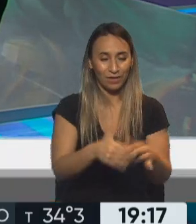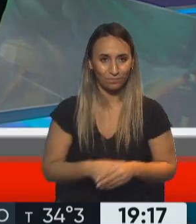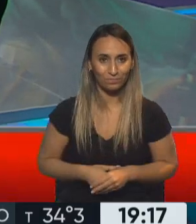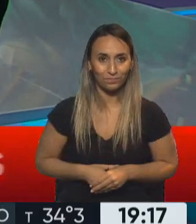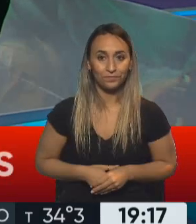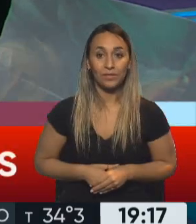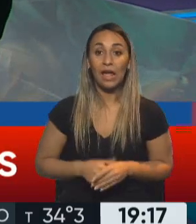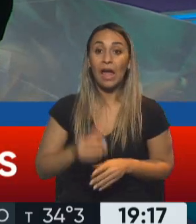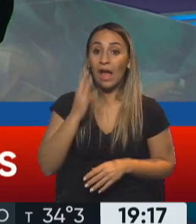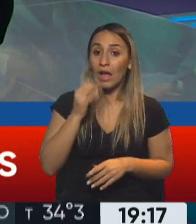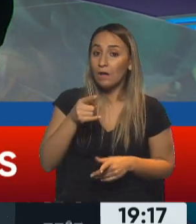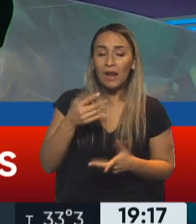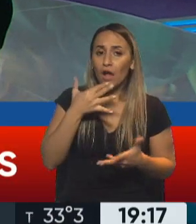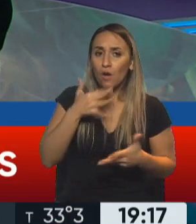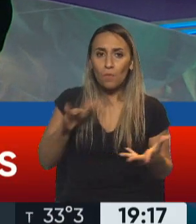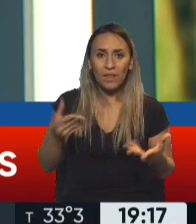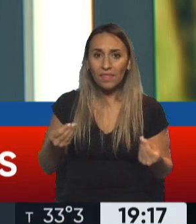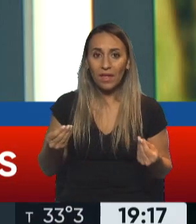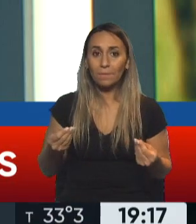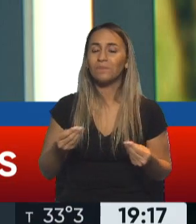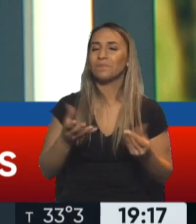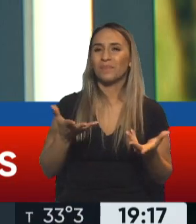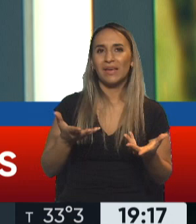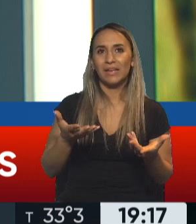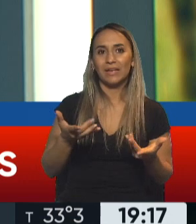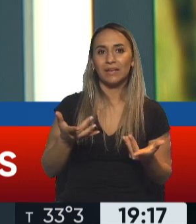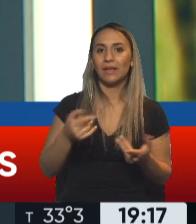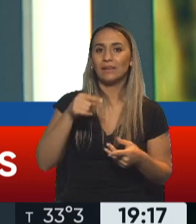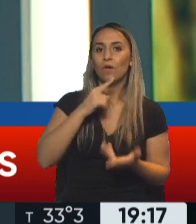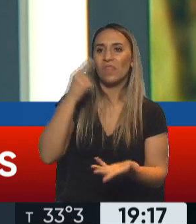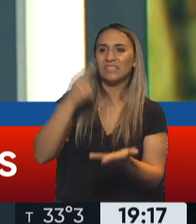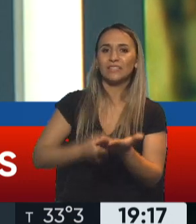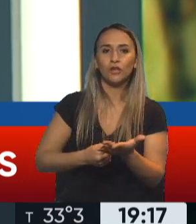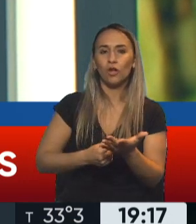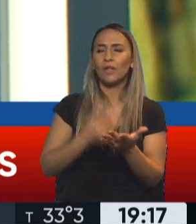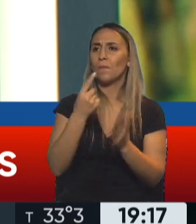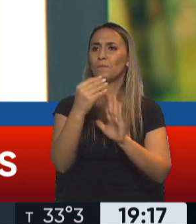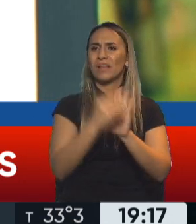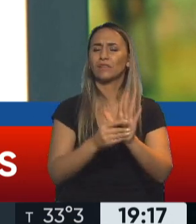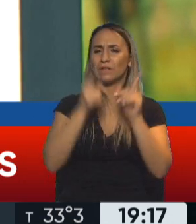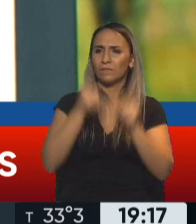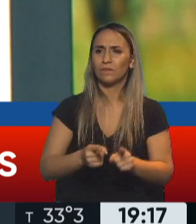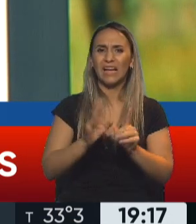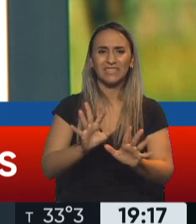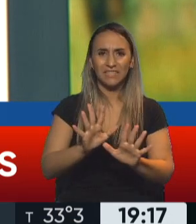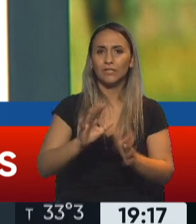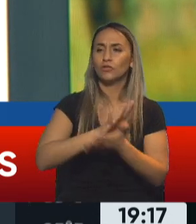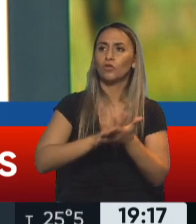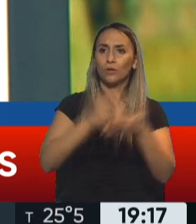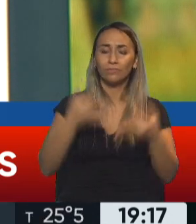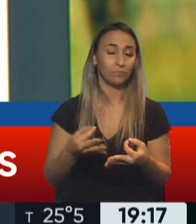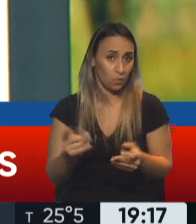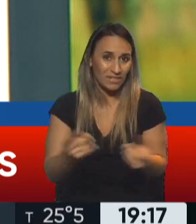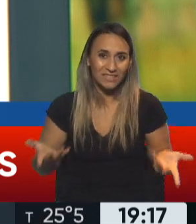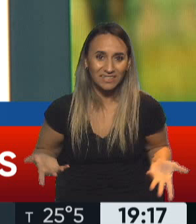que la Secretaría de Comercio no está... A ver, la idea de que esto es lo definitivo en términos de precios no es así. La Secretaría de Comercio lo que hizo, lo que veía,